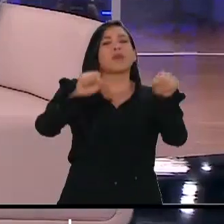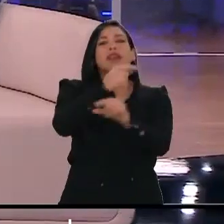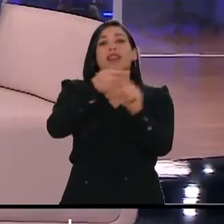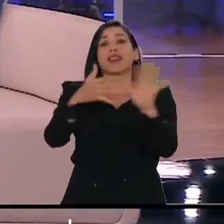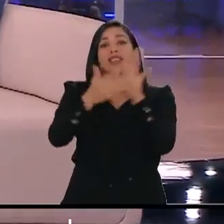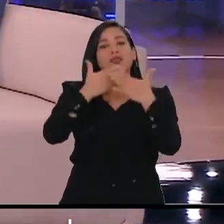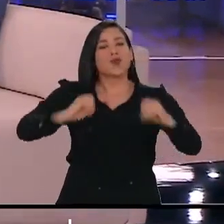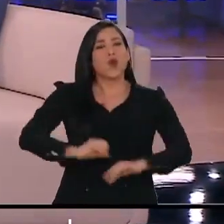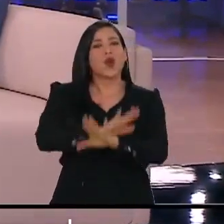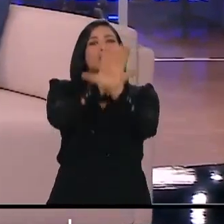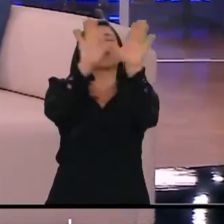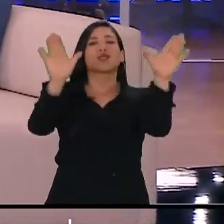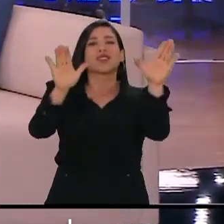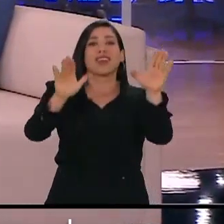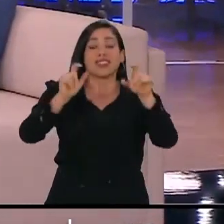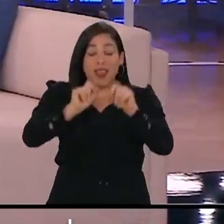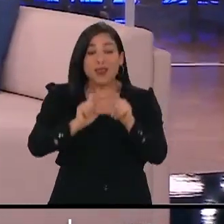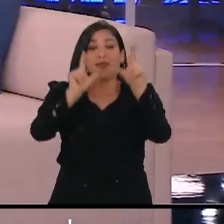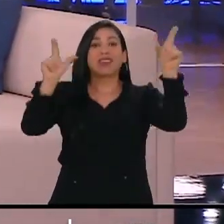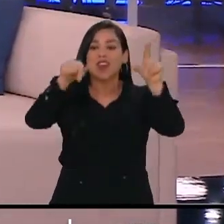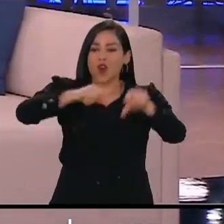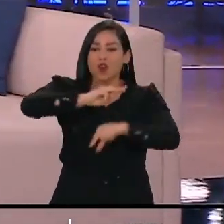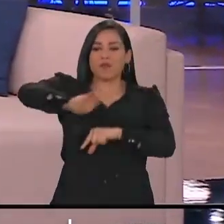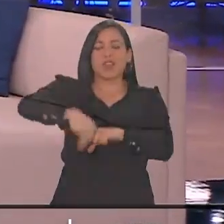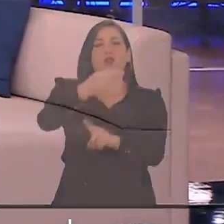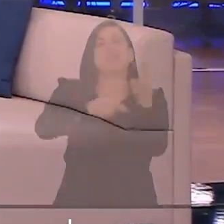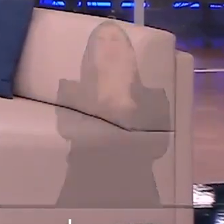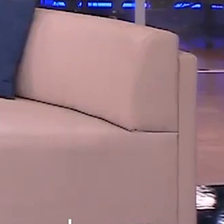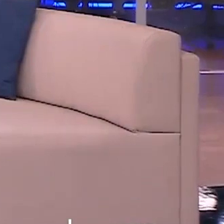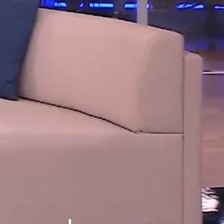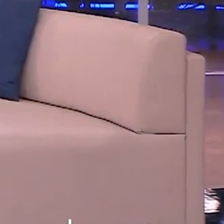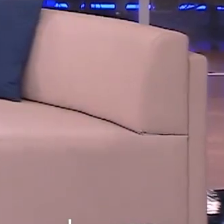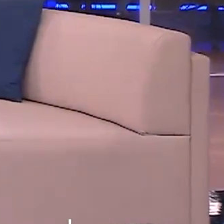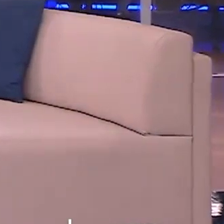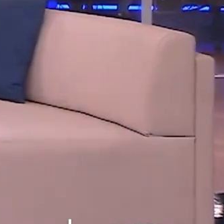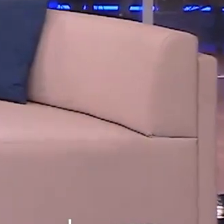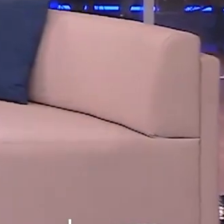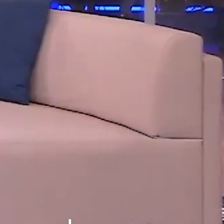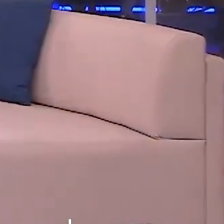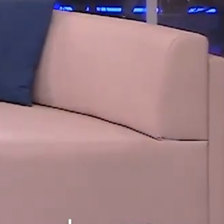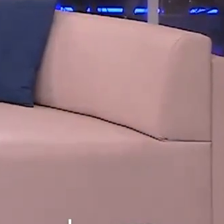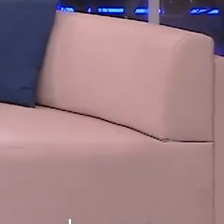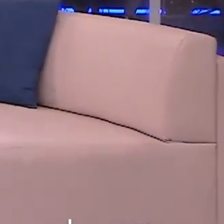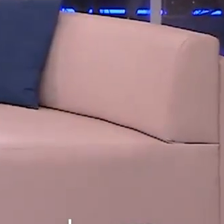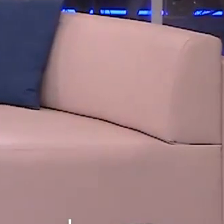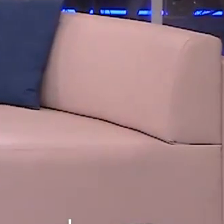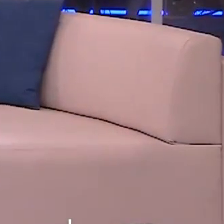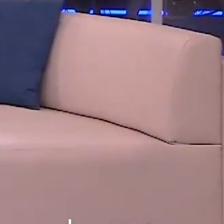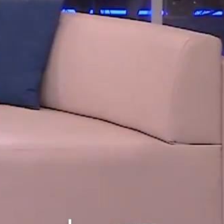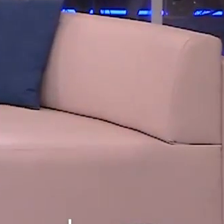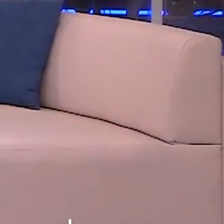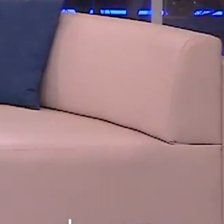minutos. Muy buenos días. Feliz despertar para todos. Hoy es miércoles 14 de diciembre de 2022. Bienvenidos a esta, a su casa, la primera edición de